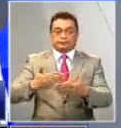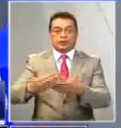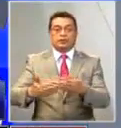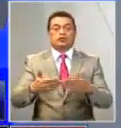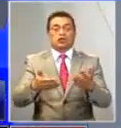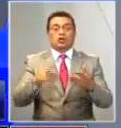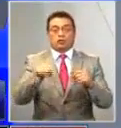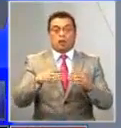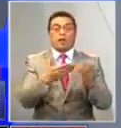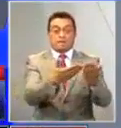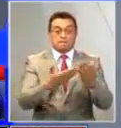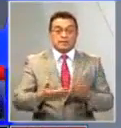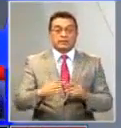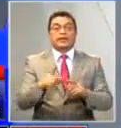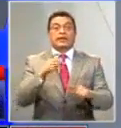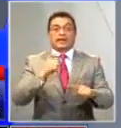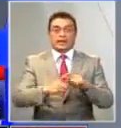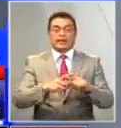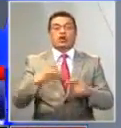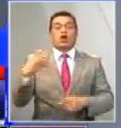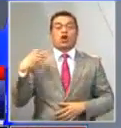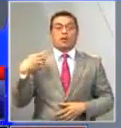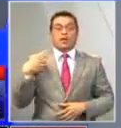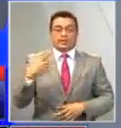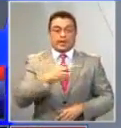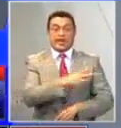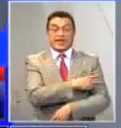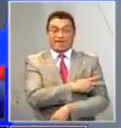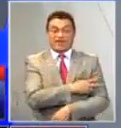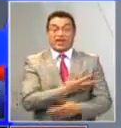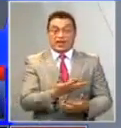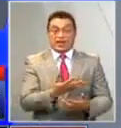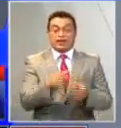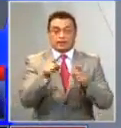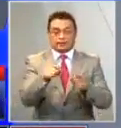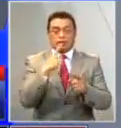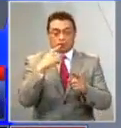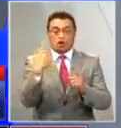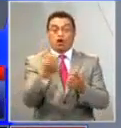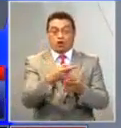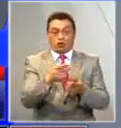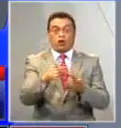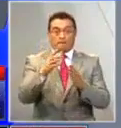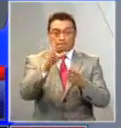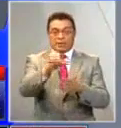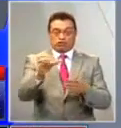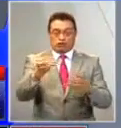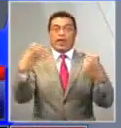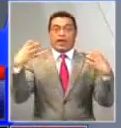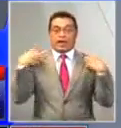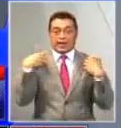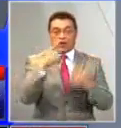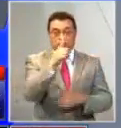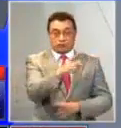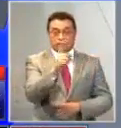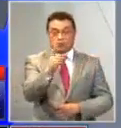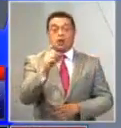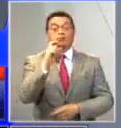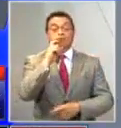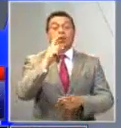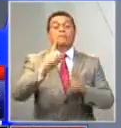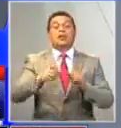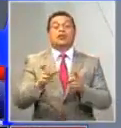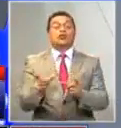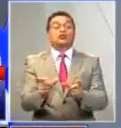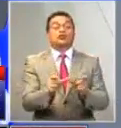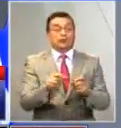también a los excomandantes en jefe que participaron de estos periodos, que son las personas que estaban a cargo o que depende del mando del Comando Apoyo a la